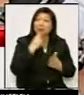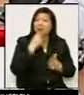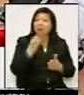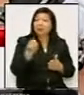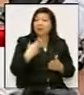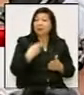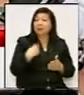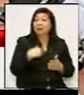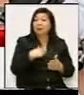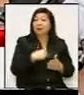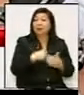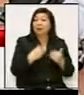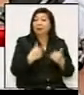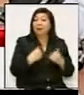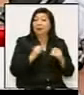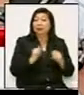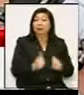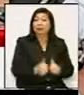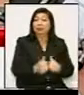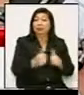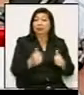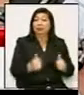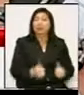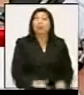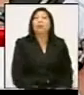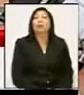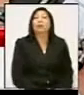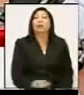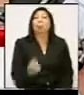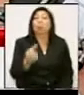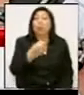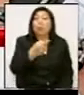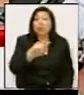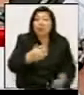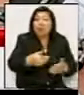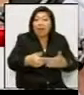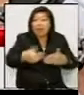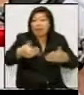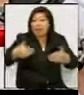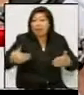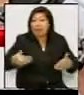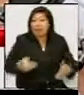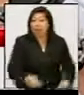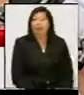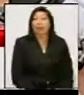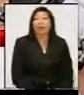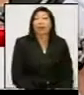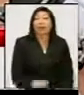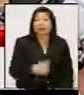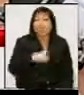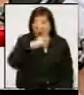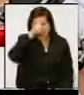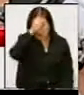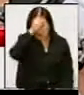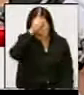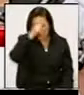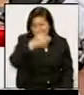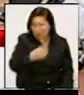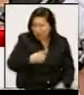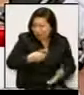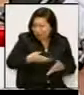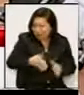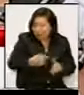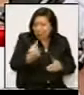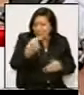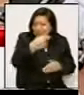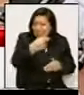que nosotros teníamos que separar el boleto una semana antes. O sea, yo cusqueña tengo que separar